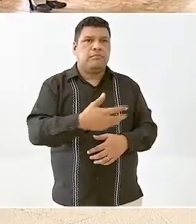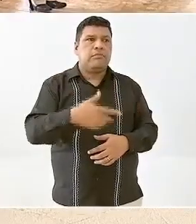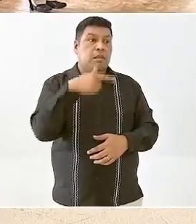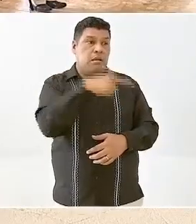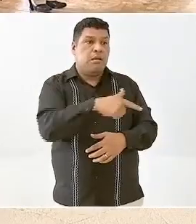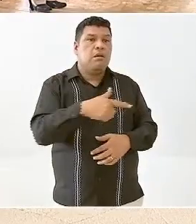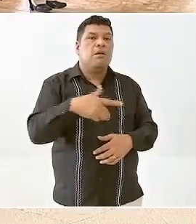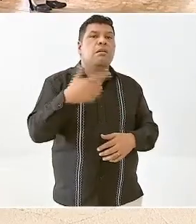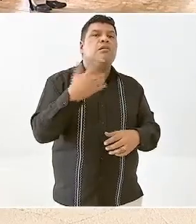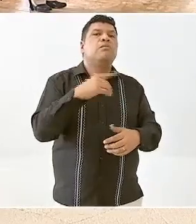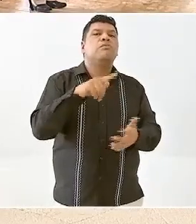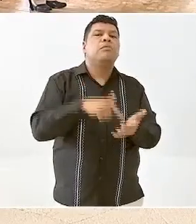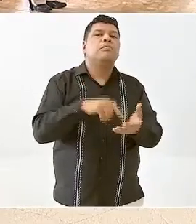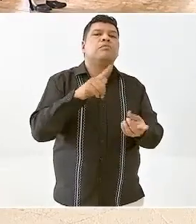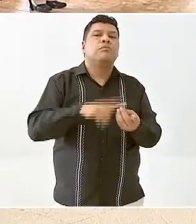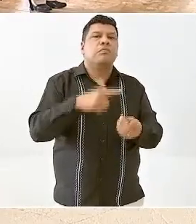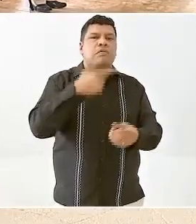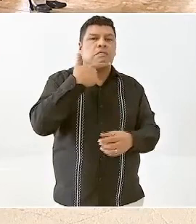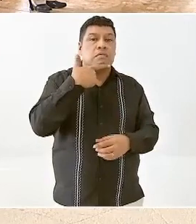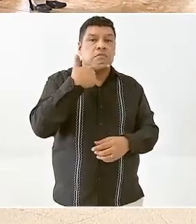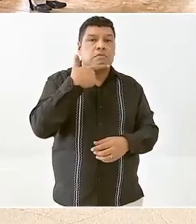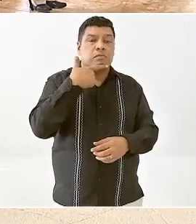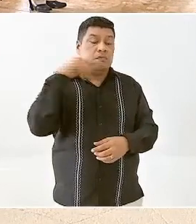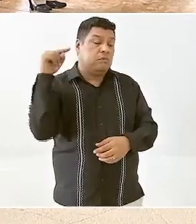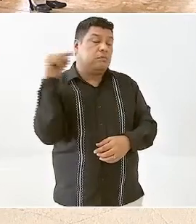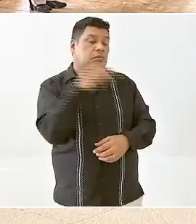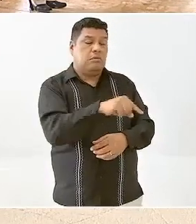inglesa, que también